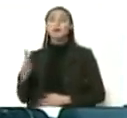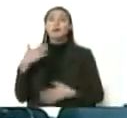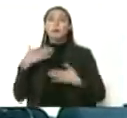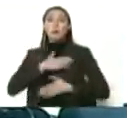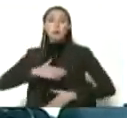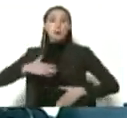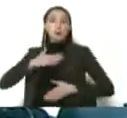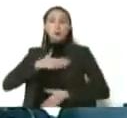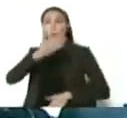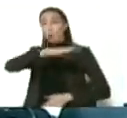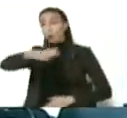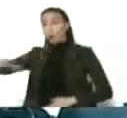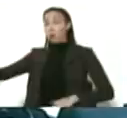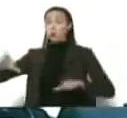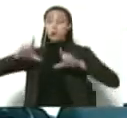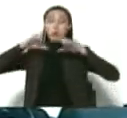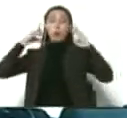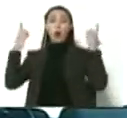Estamos en la mar.